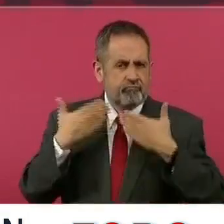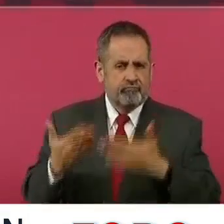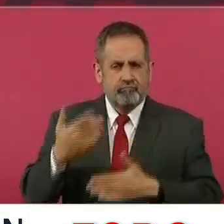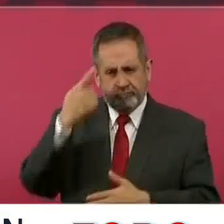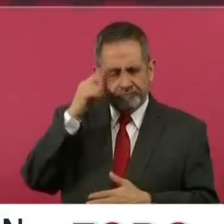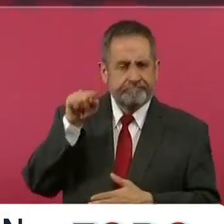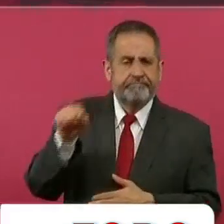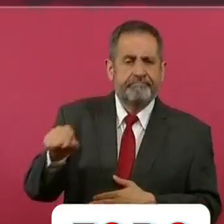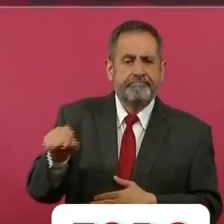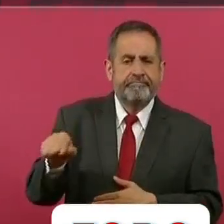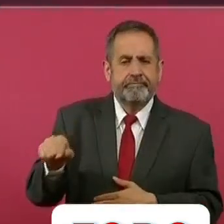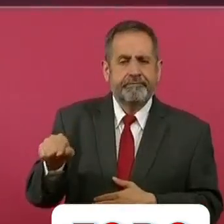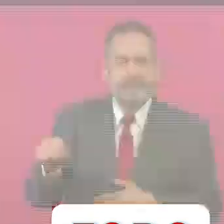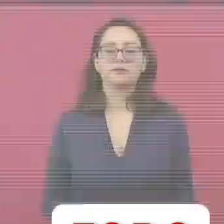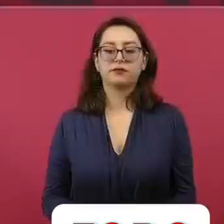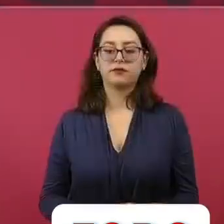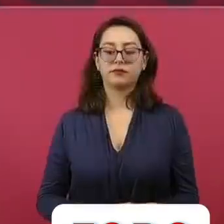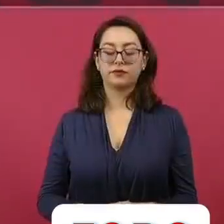la noticia.